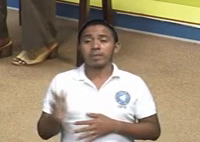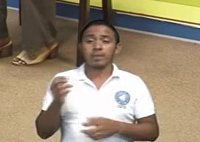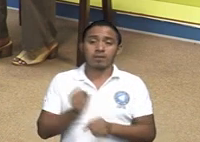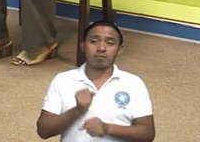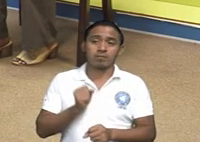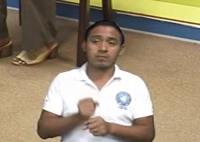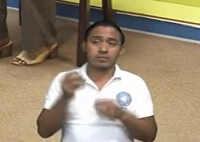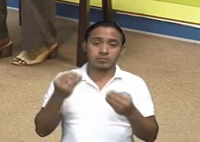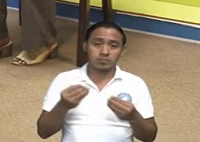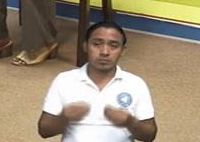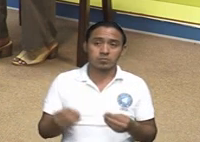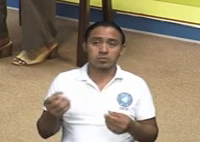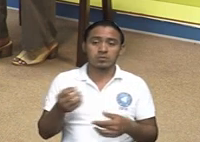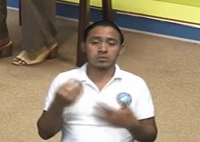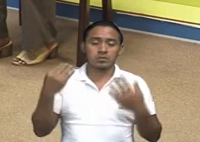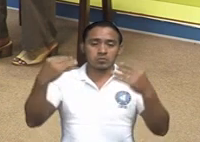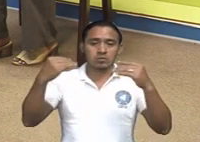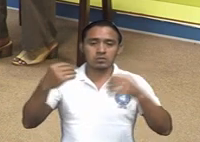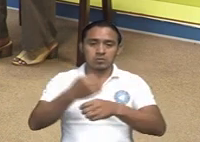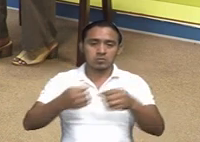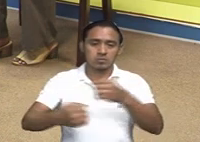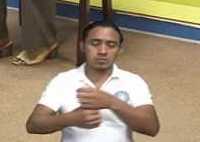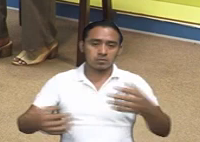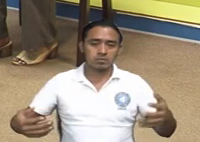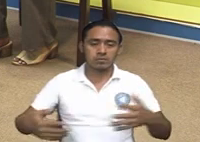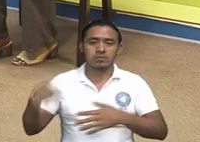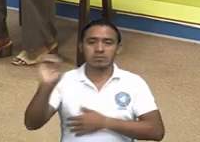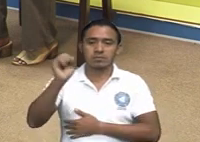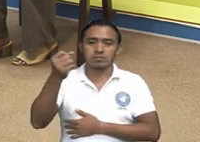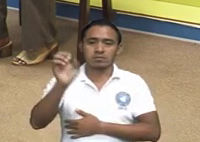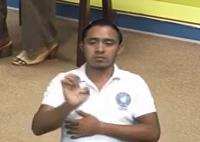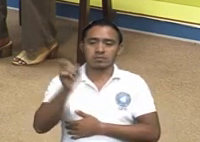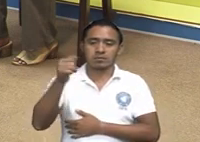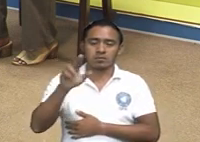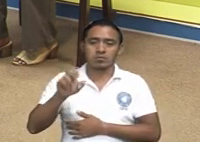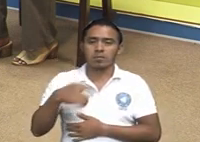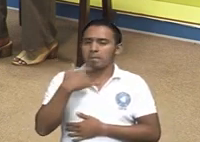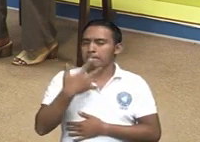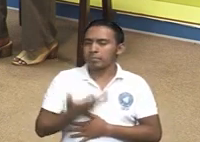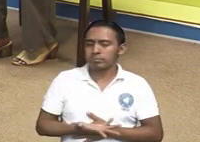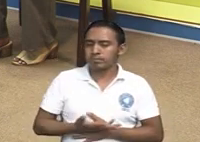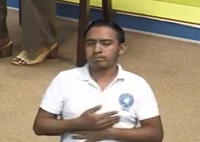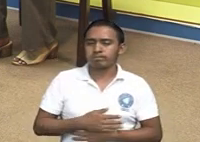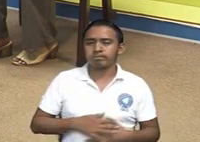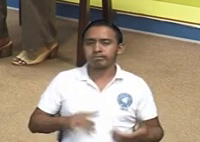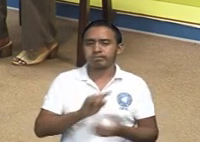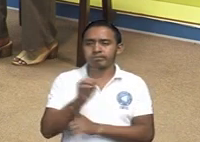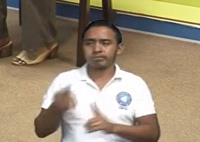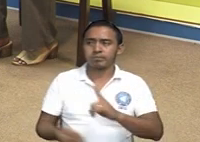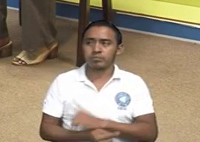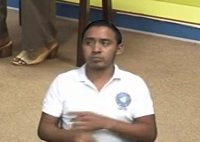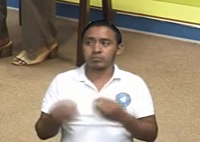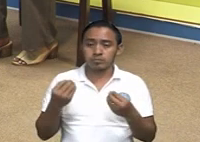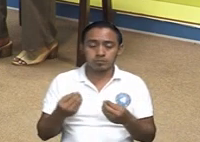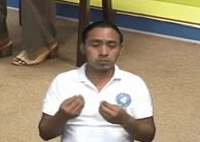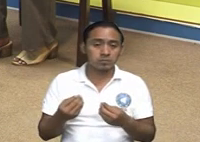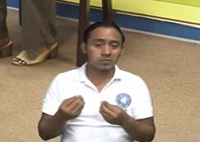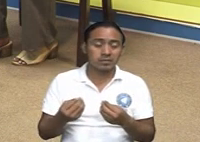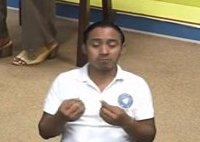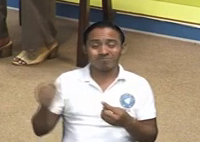trabajar mucho en educación sexual también. Y sobre todo, ¿por qué se está dando este cambio? Hay muchas